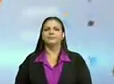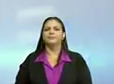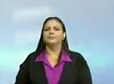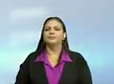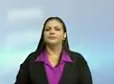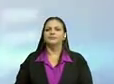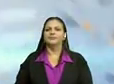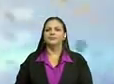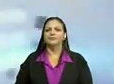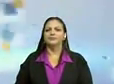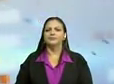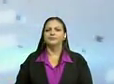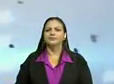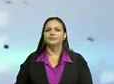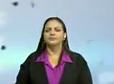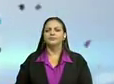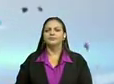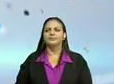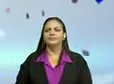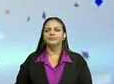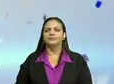que tiene!